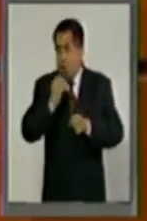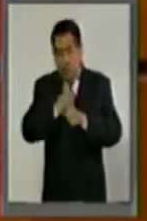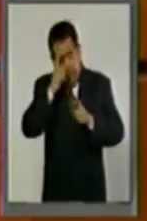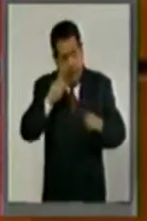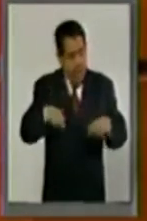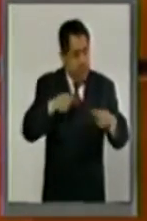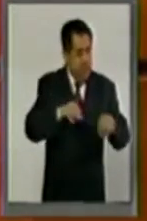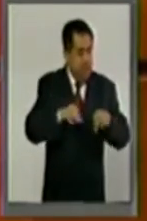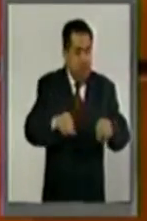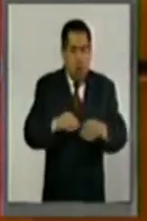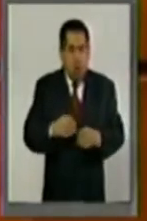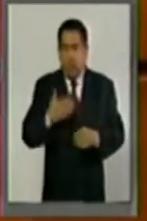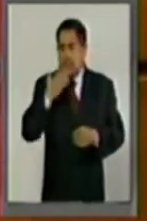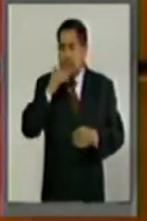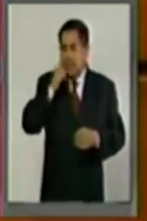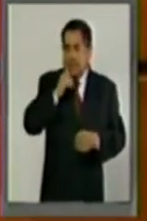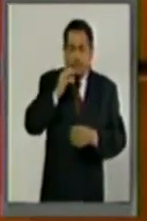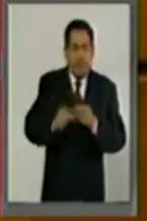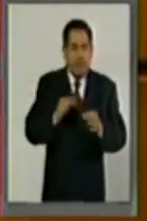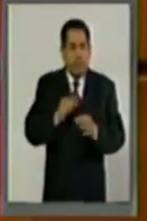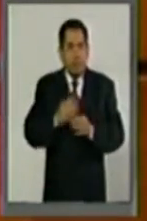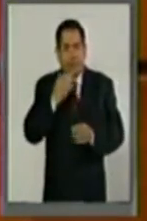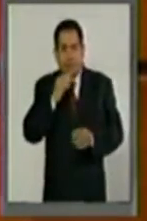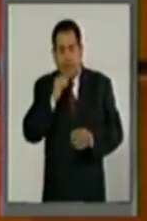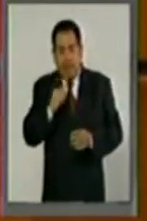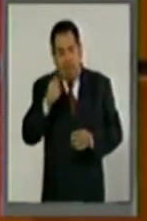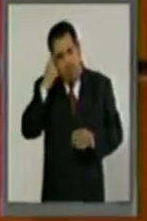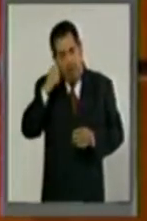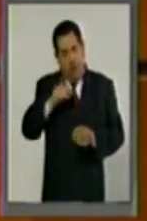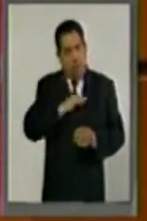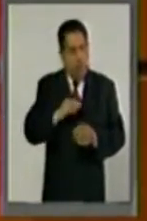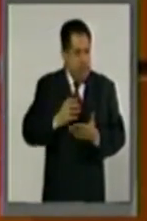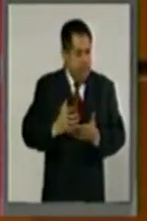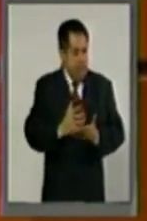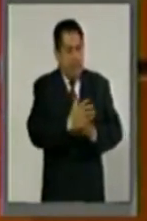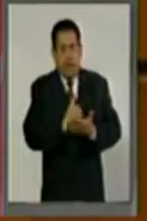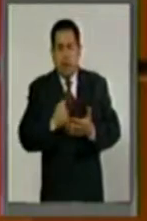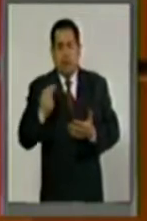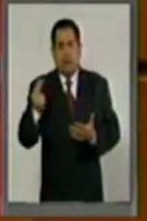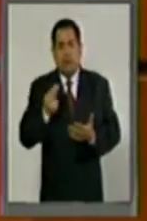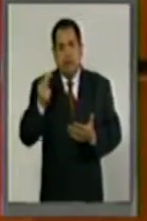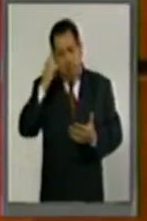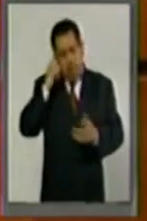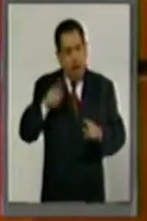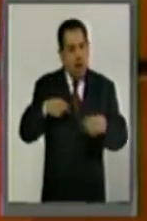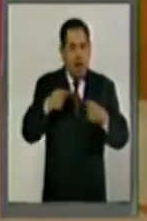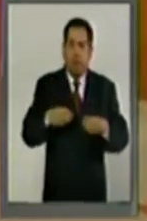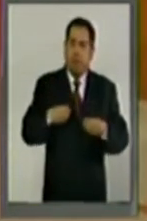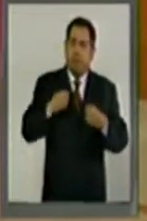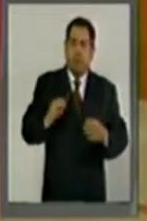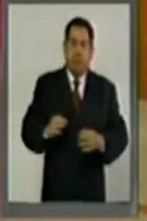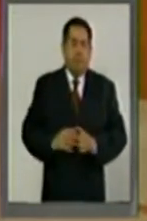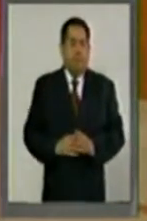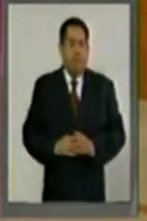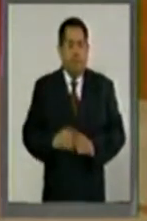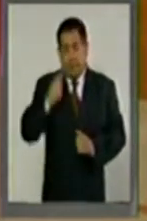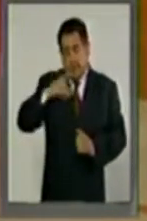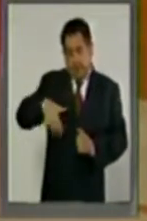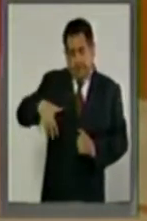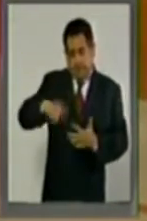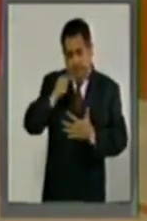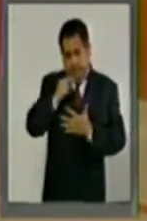empleo no son siempre accesibles para poder obtener ingresos necesarios para sobrevivir. Por lo